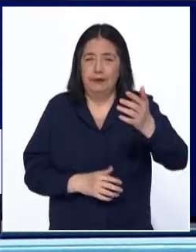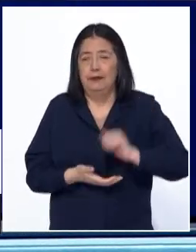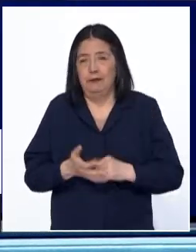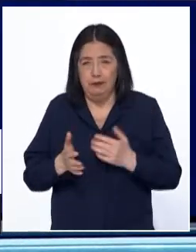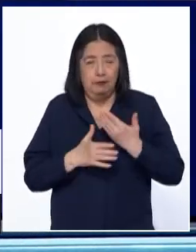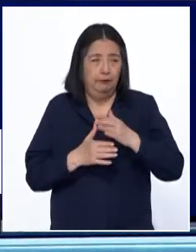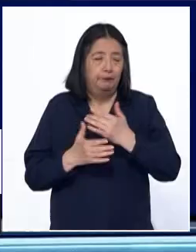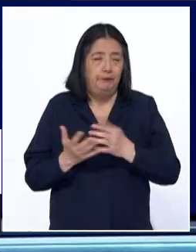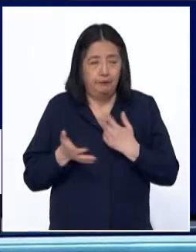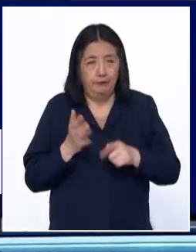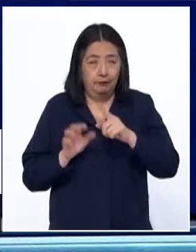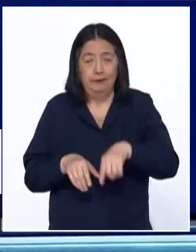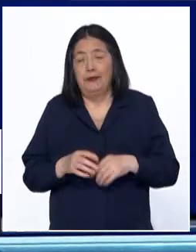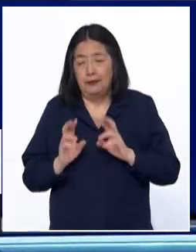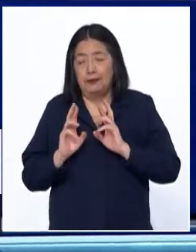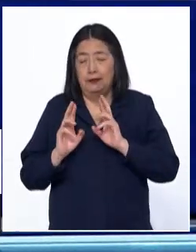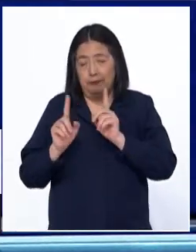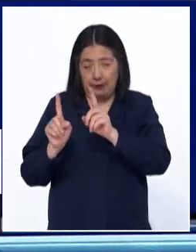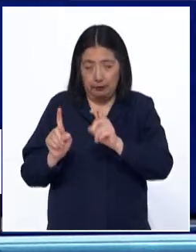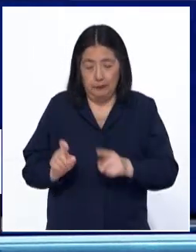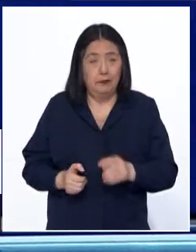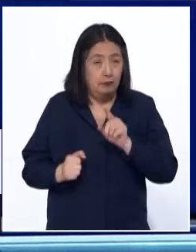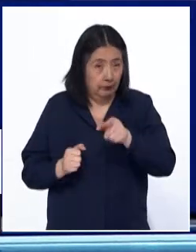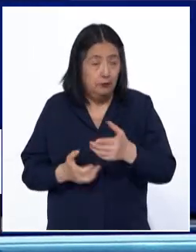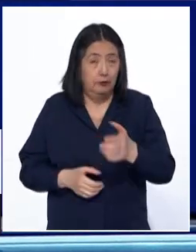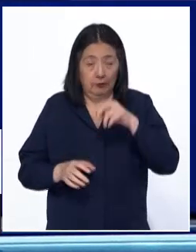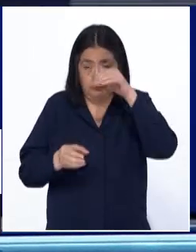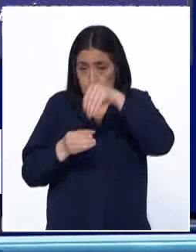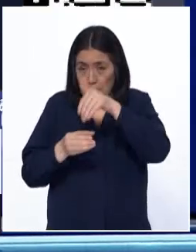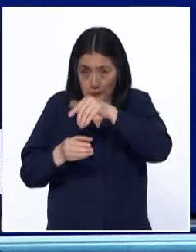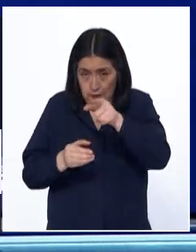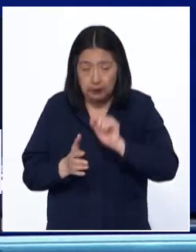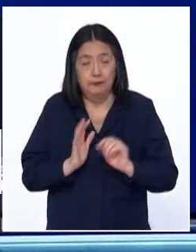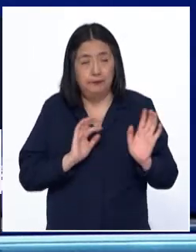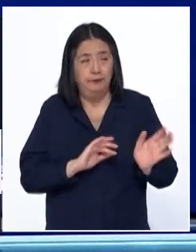a compartir los resultados de esta encuesta. Los invitamos a votar. 12:32.